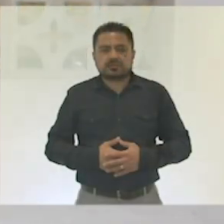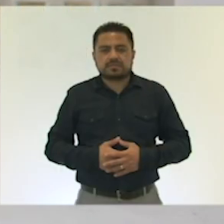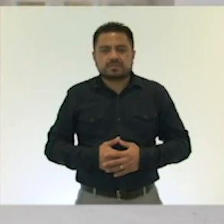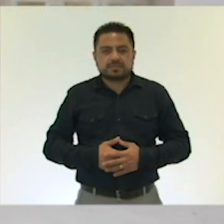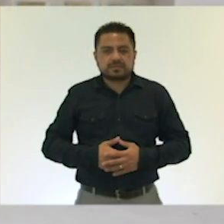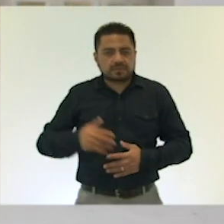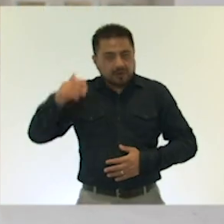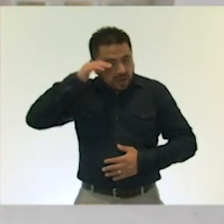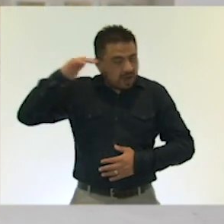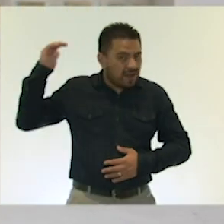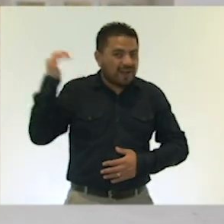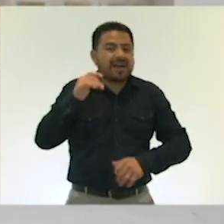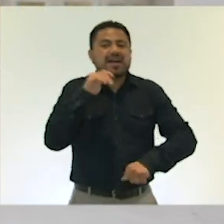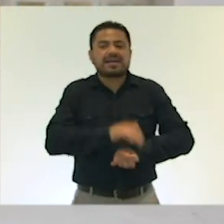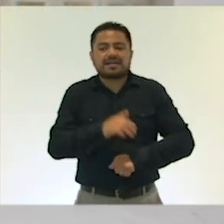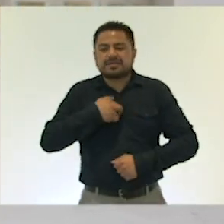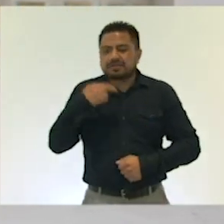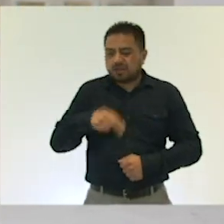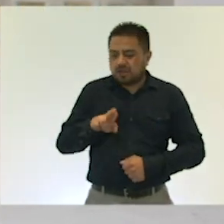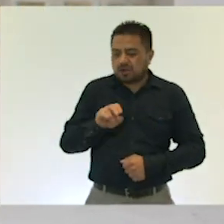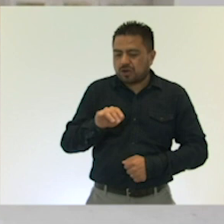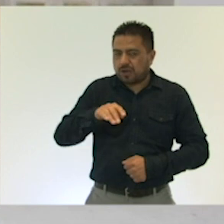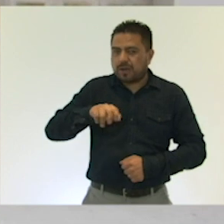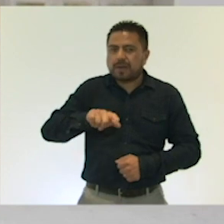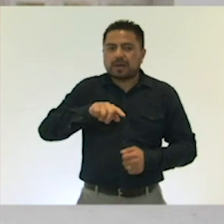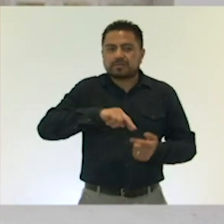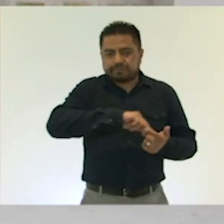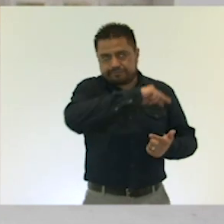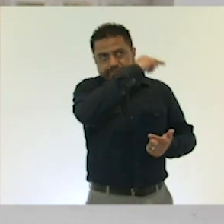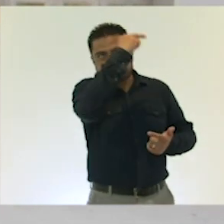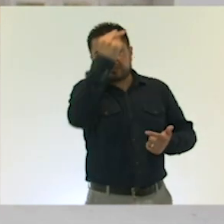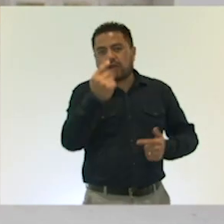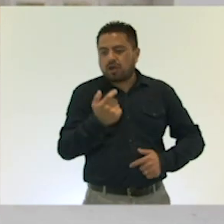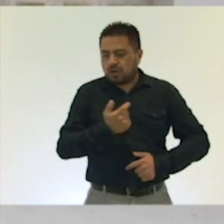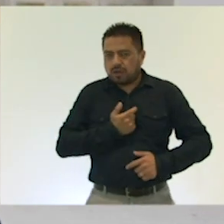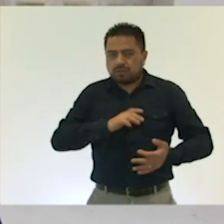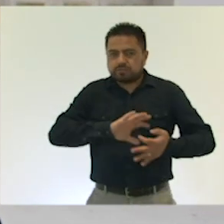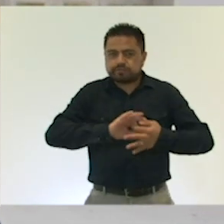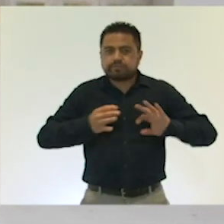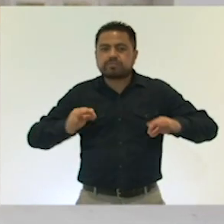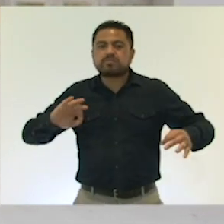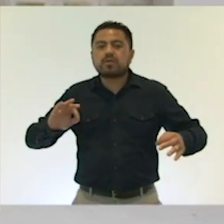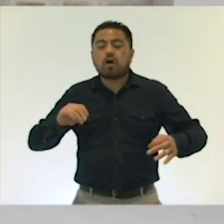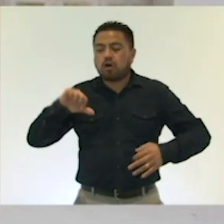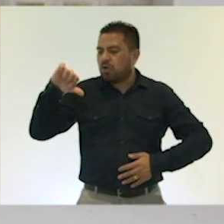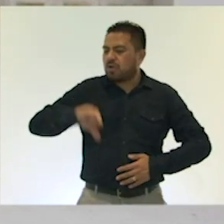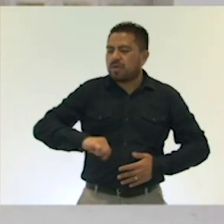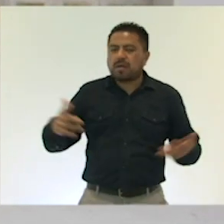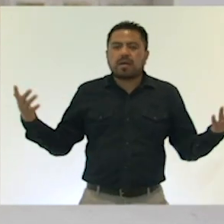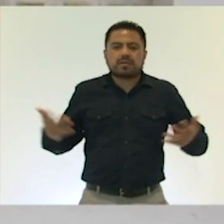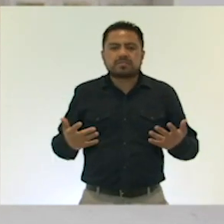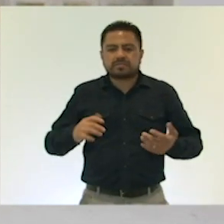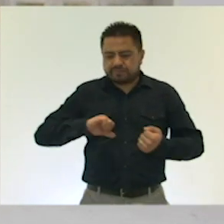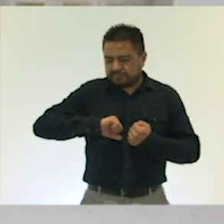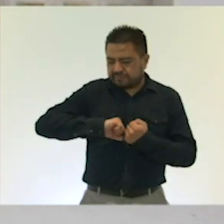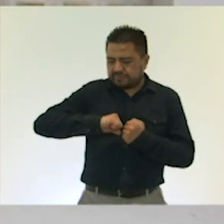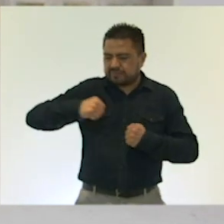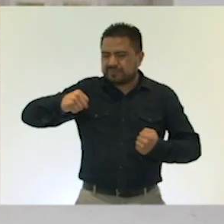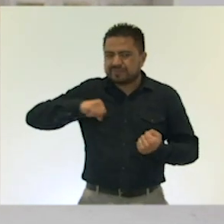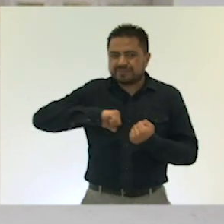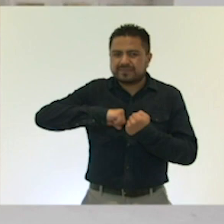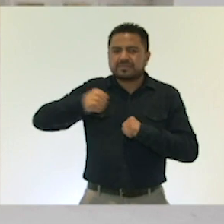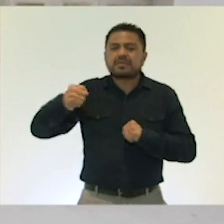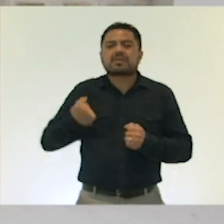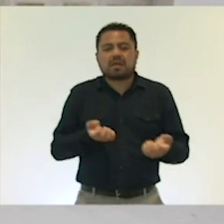Hola amigos, ¿cómo están? Yo soy Romel Pacheco, clavadista olímpico, y el día de hoy vamos a hacer un poquito de estiramiento y